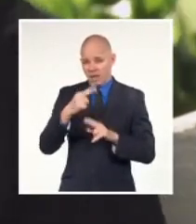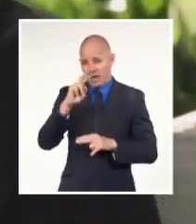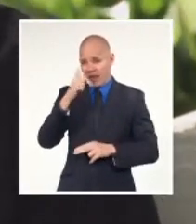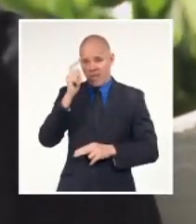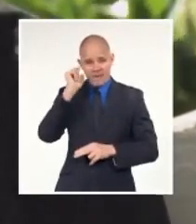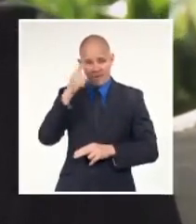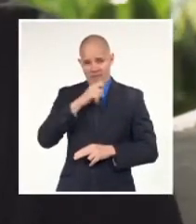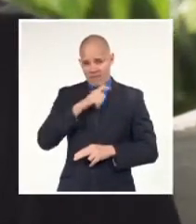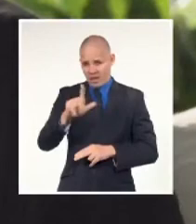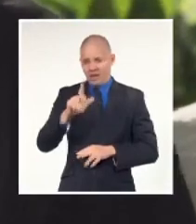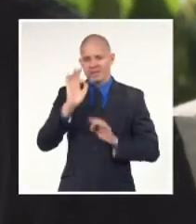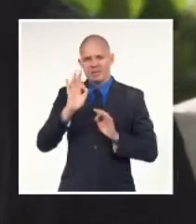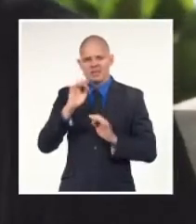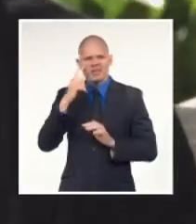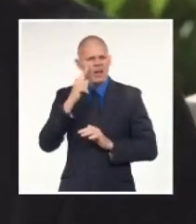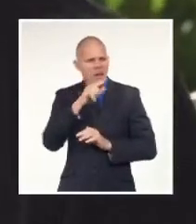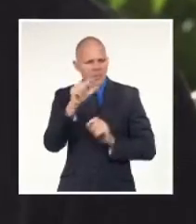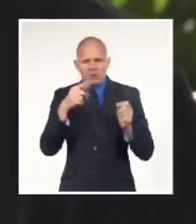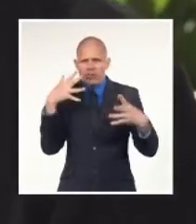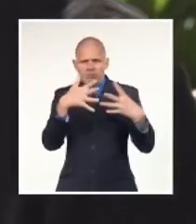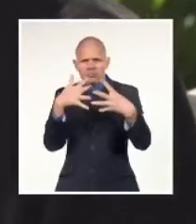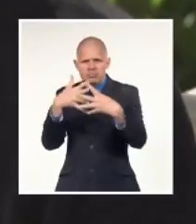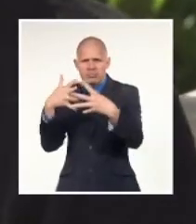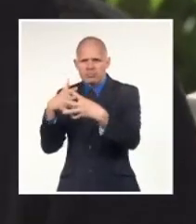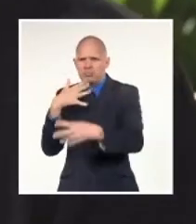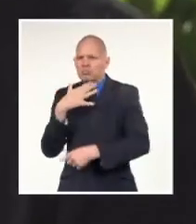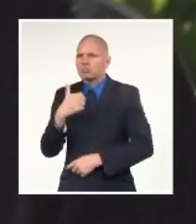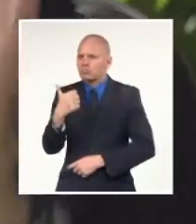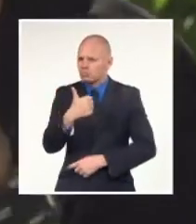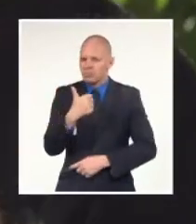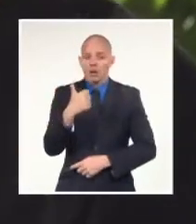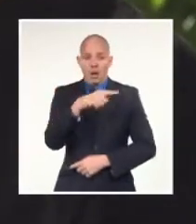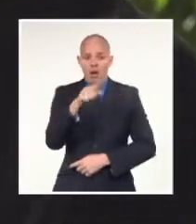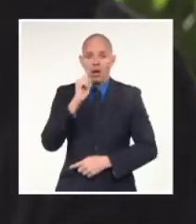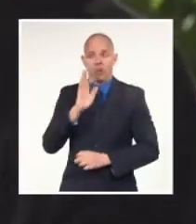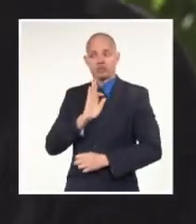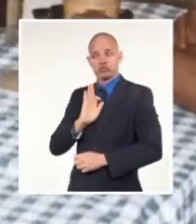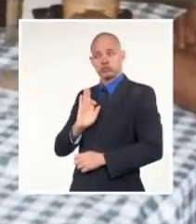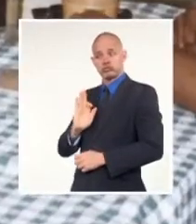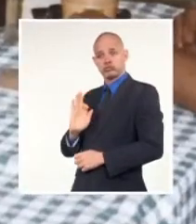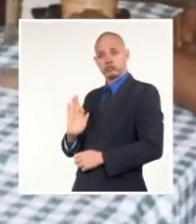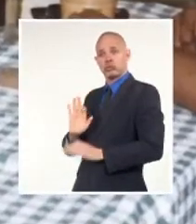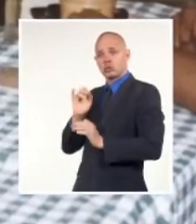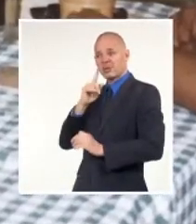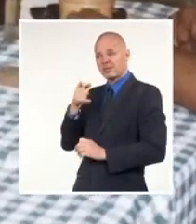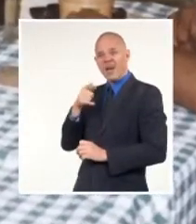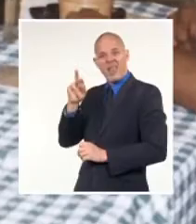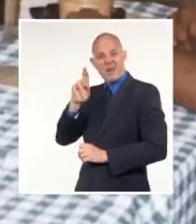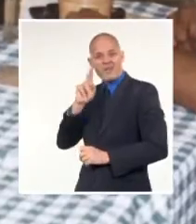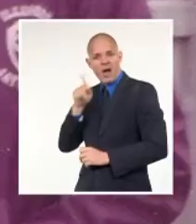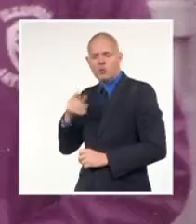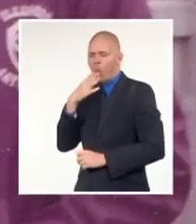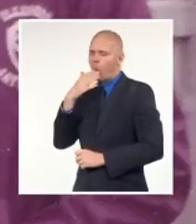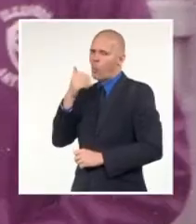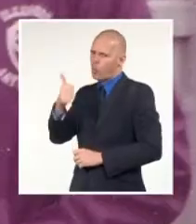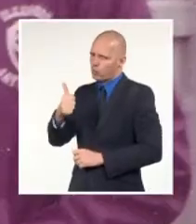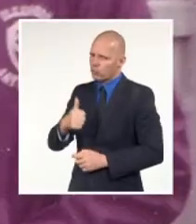presos. Muchísimo, muchísimo respeto se le tenía y todavía se le tiene.